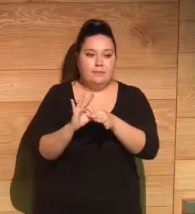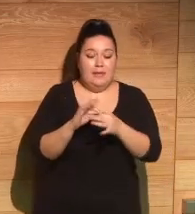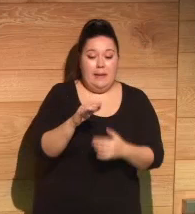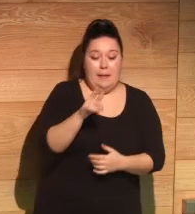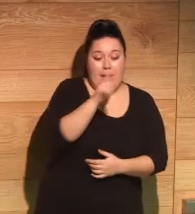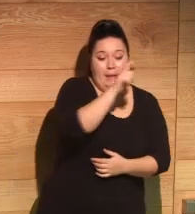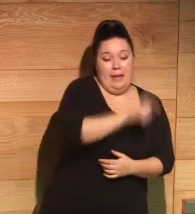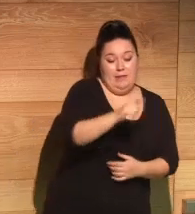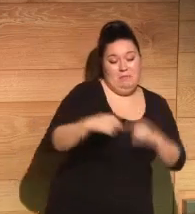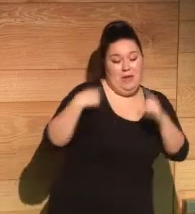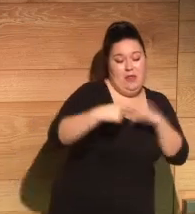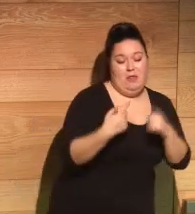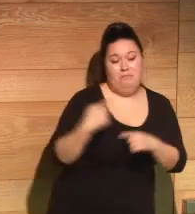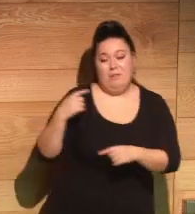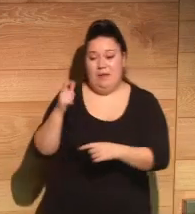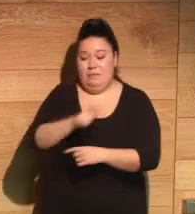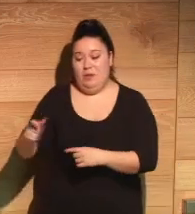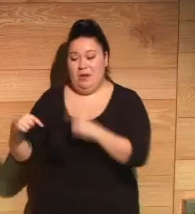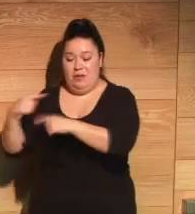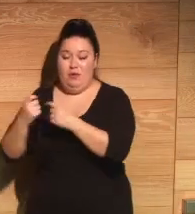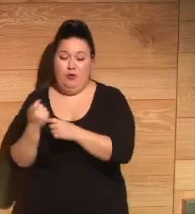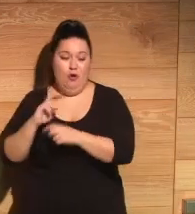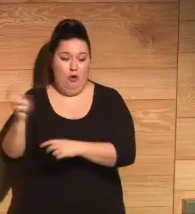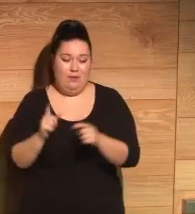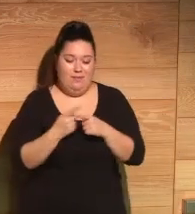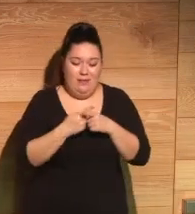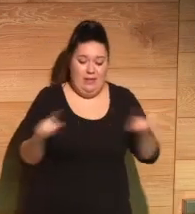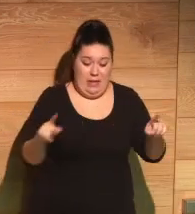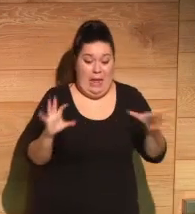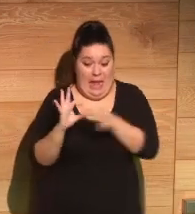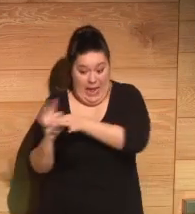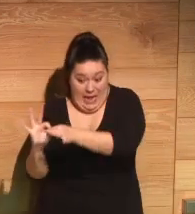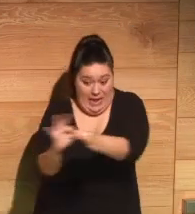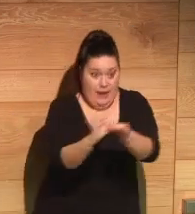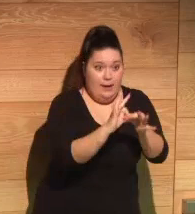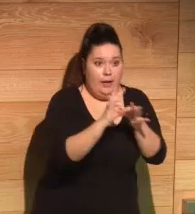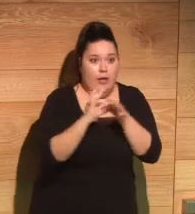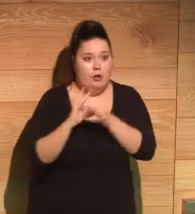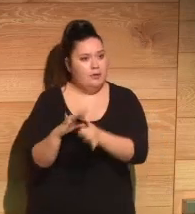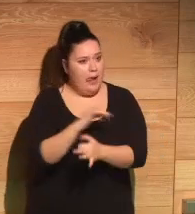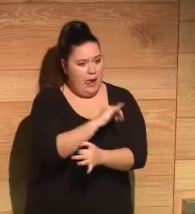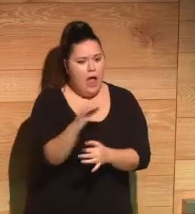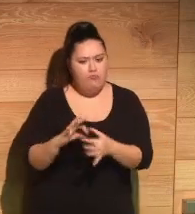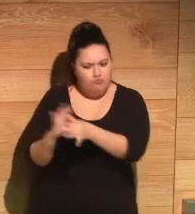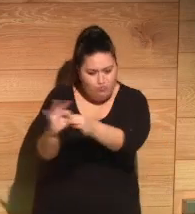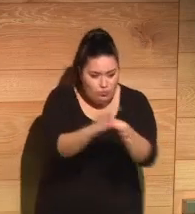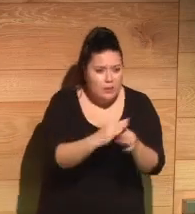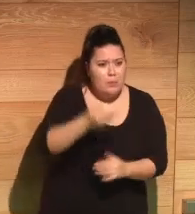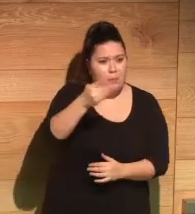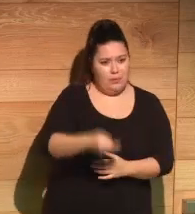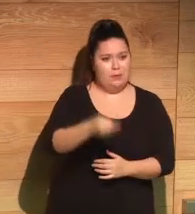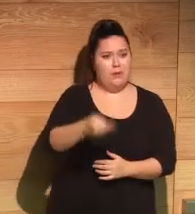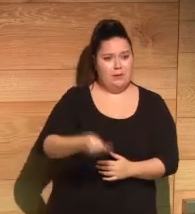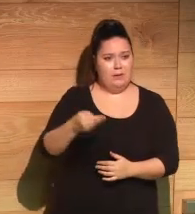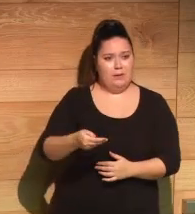gente de una edad con gente de otras son hilos muy importantes, y son a veces más importantes